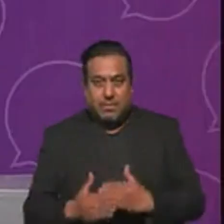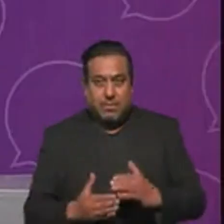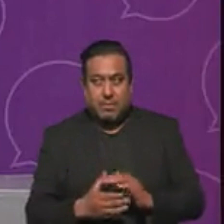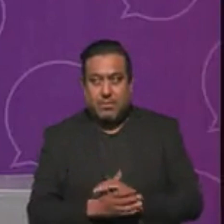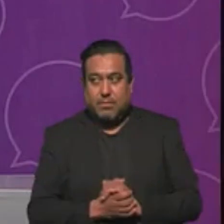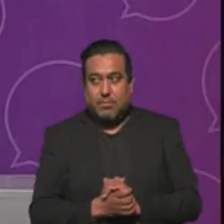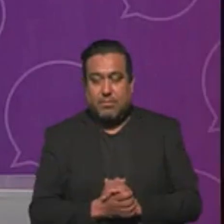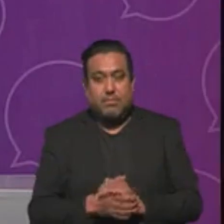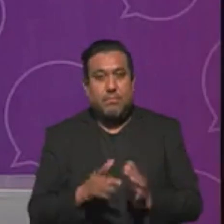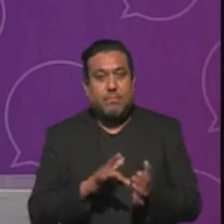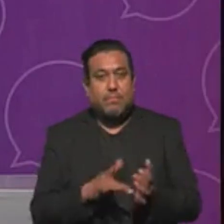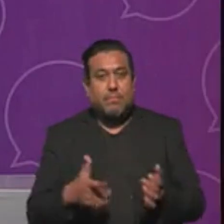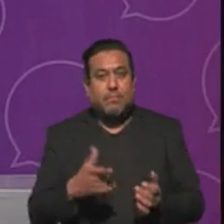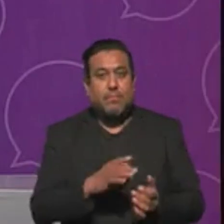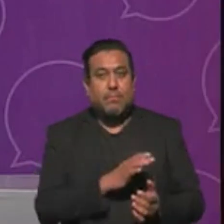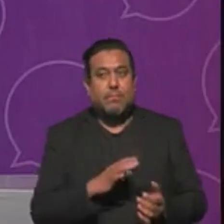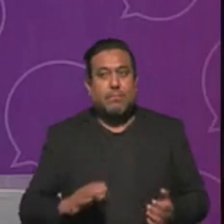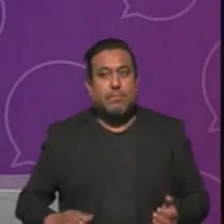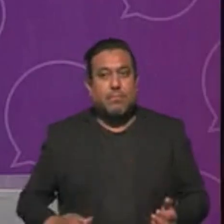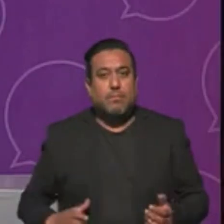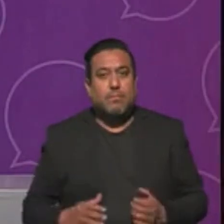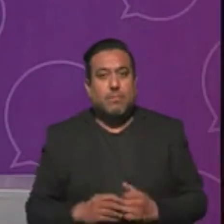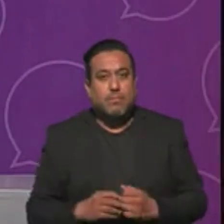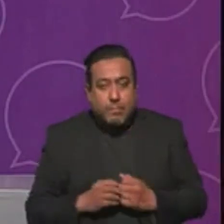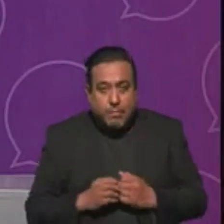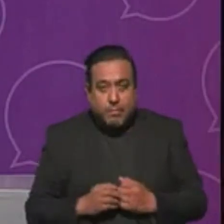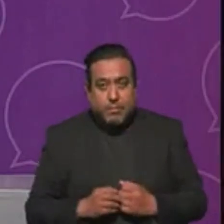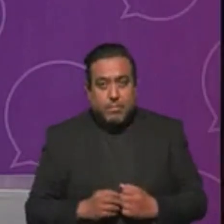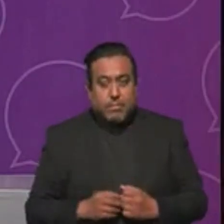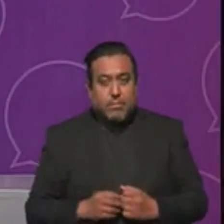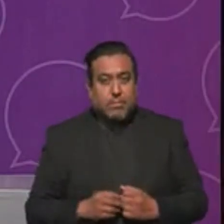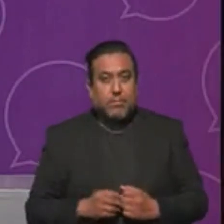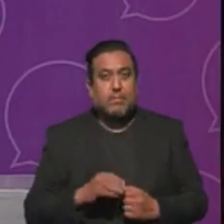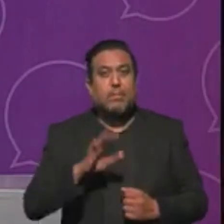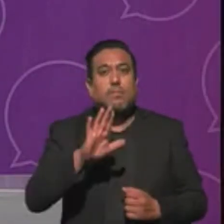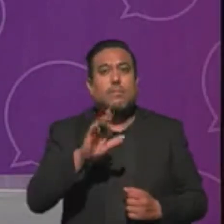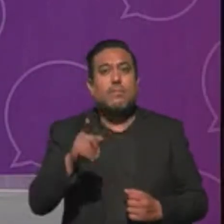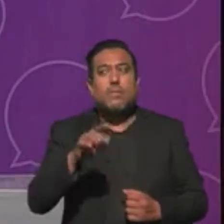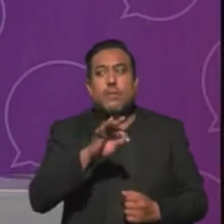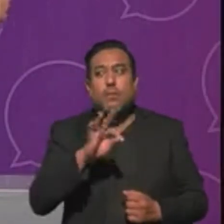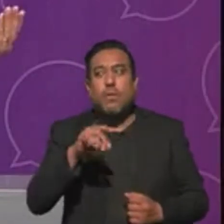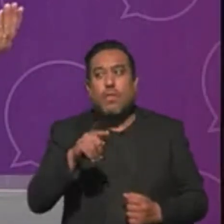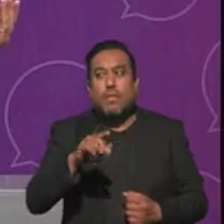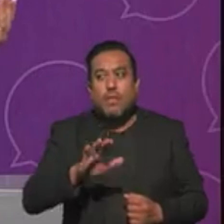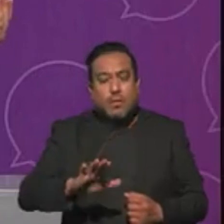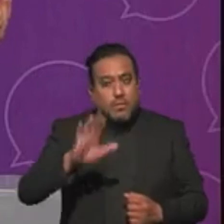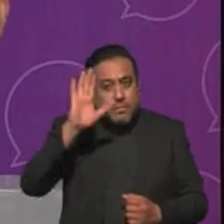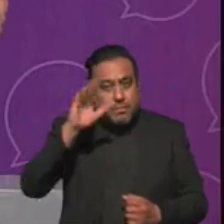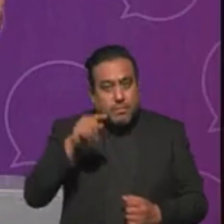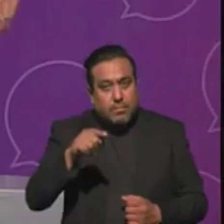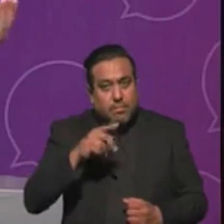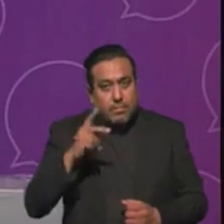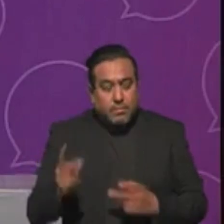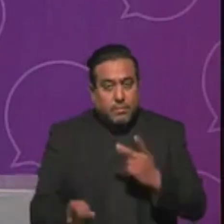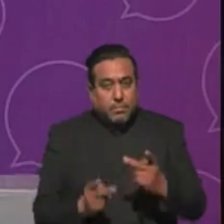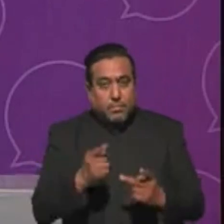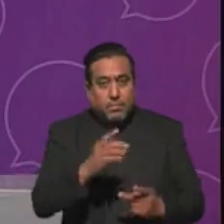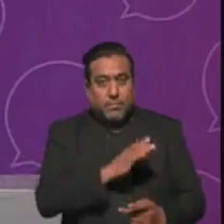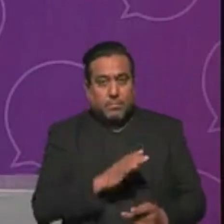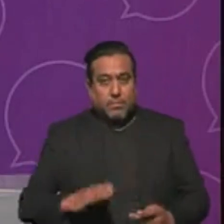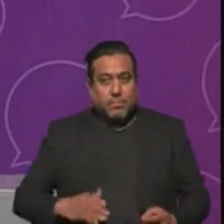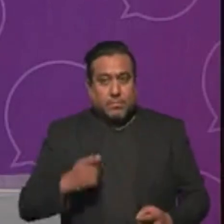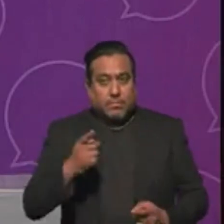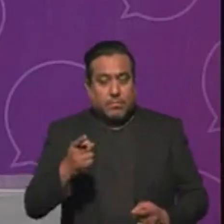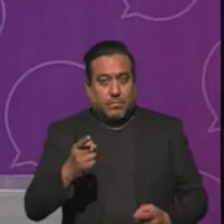candidato Eh sí Ahora pued puedes hacer réplica de lo que acaba de decir el el candidato de la